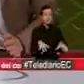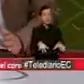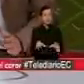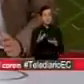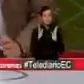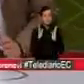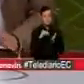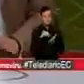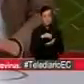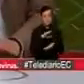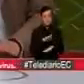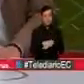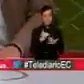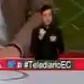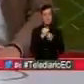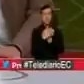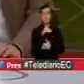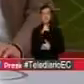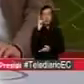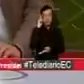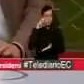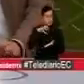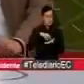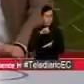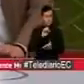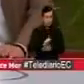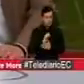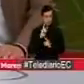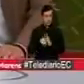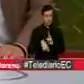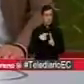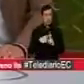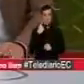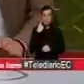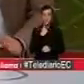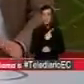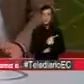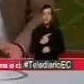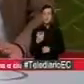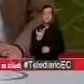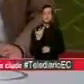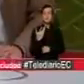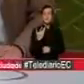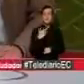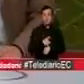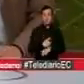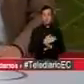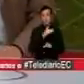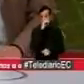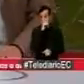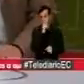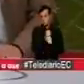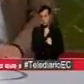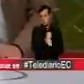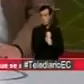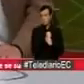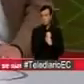que se implementan hoy por parte del Gobierno Nacional. Además, se extenderá la jornada de trabajo para